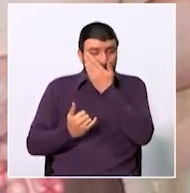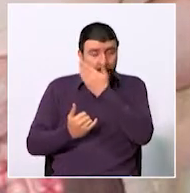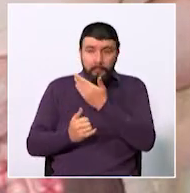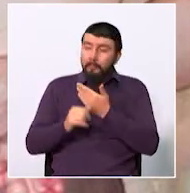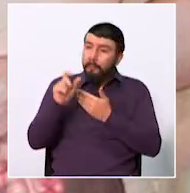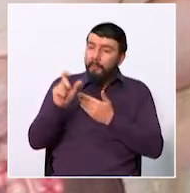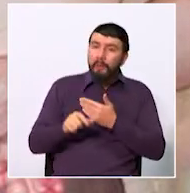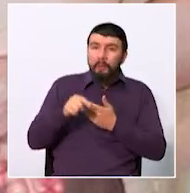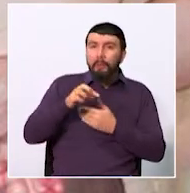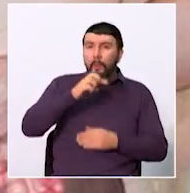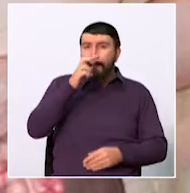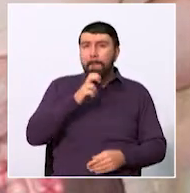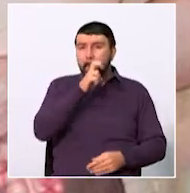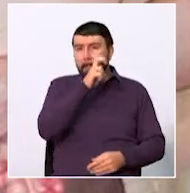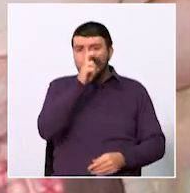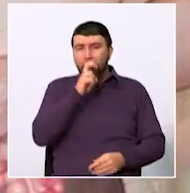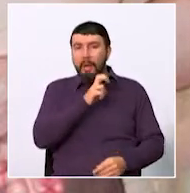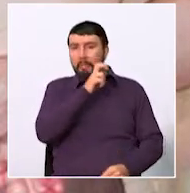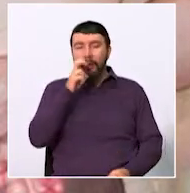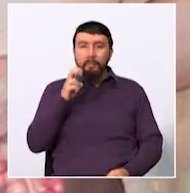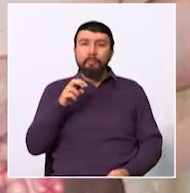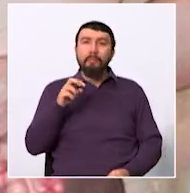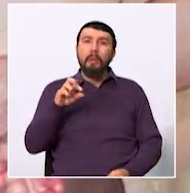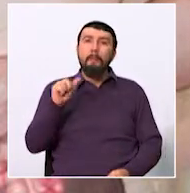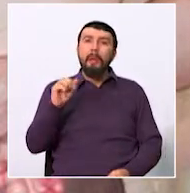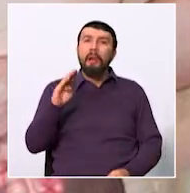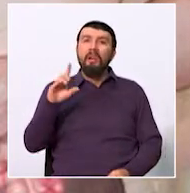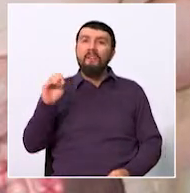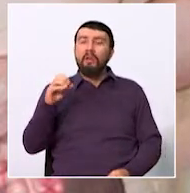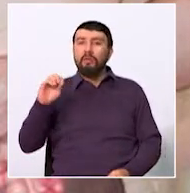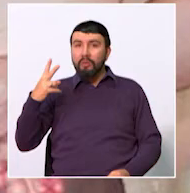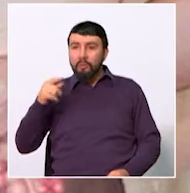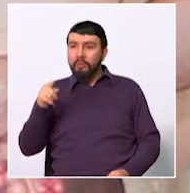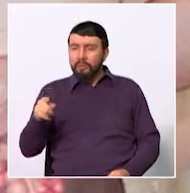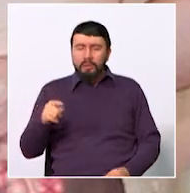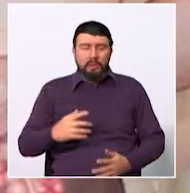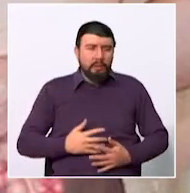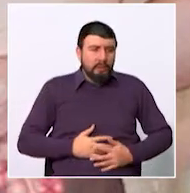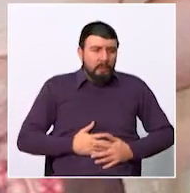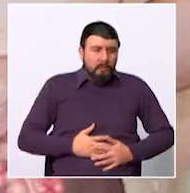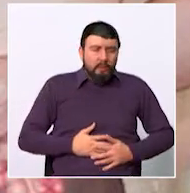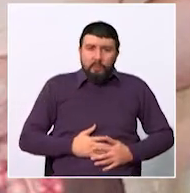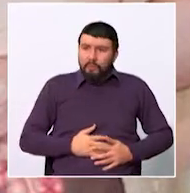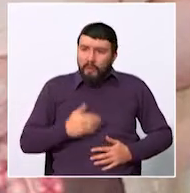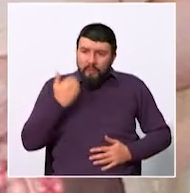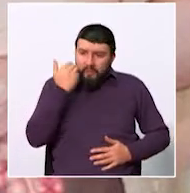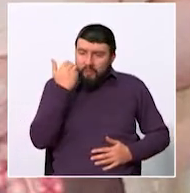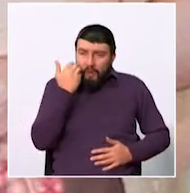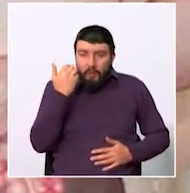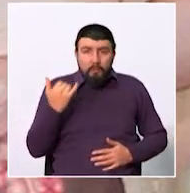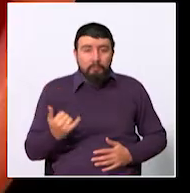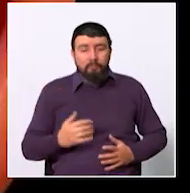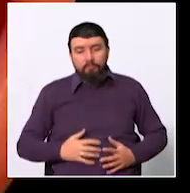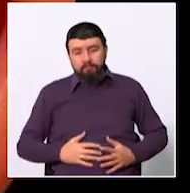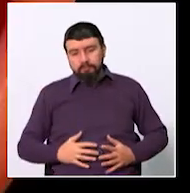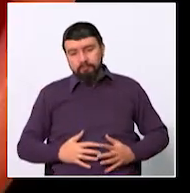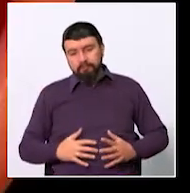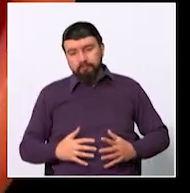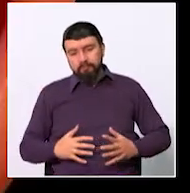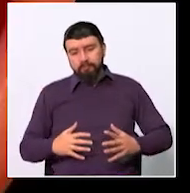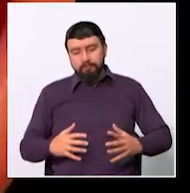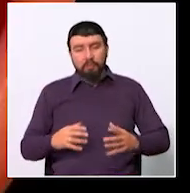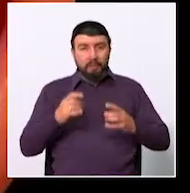vez estaba por ahí en japón ya lo cogió dando una misa él lo que tiene el señor se le inflamó el dolor más severo